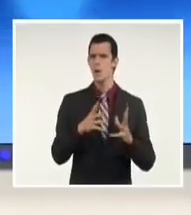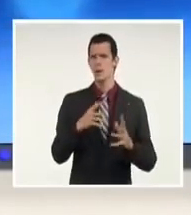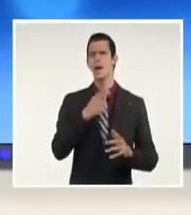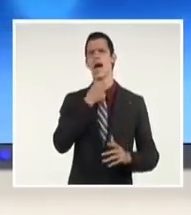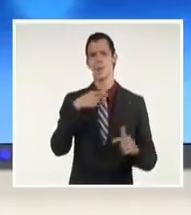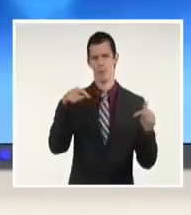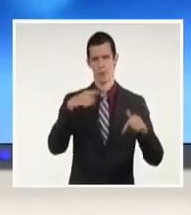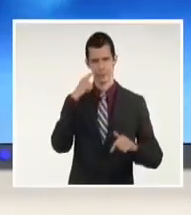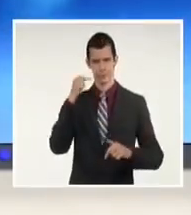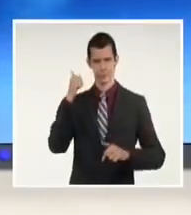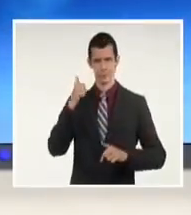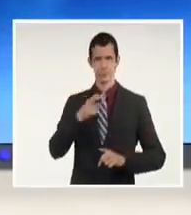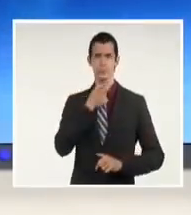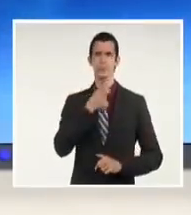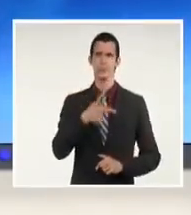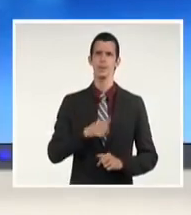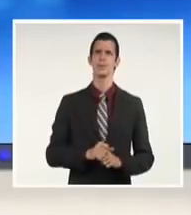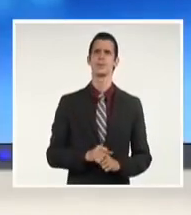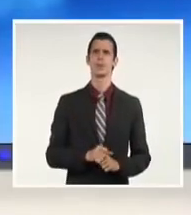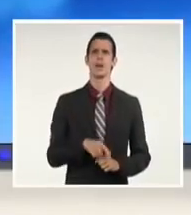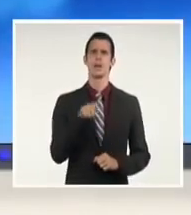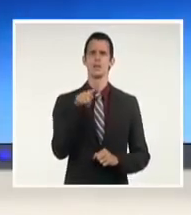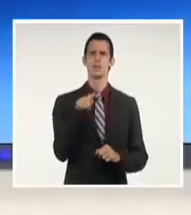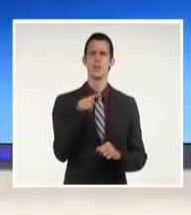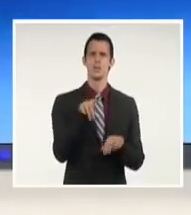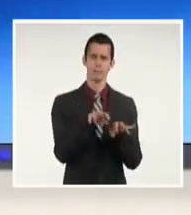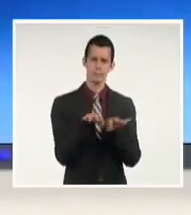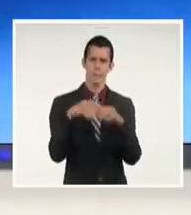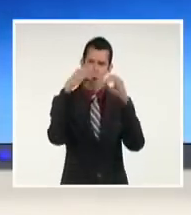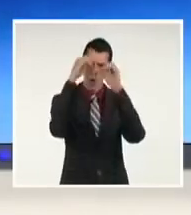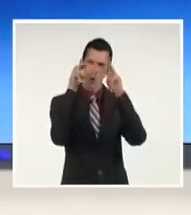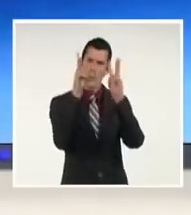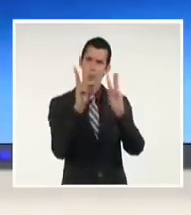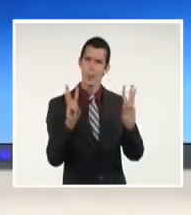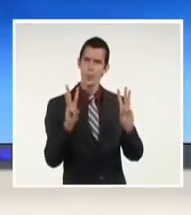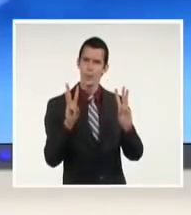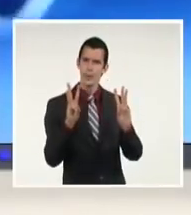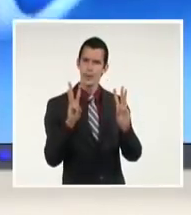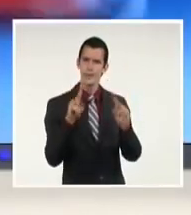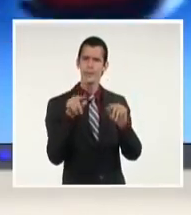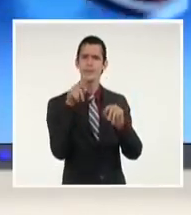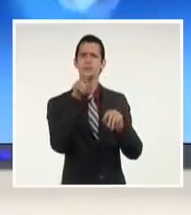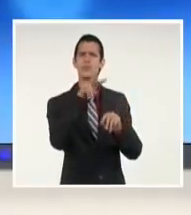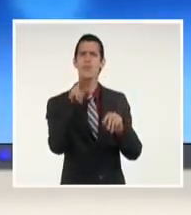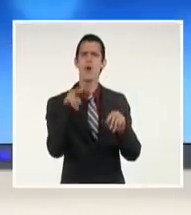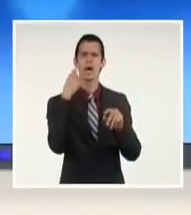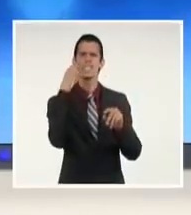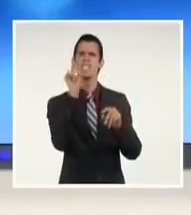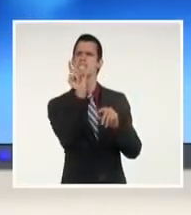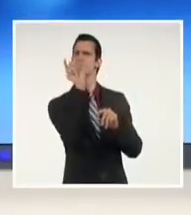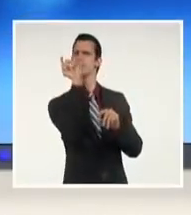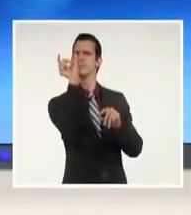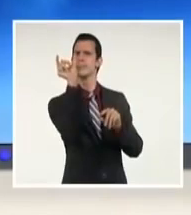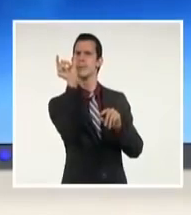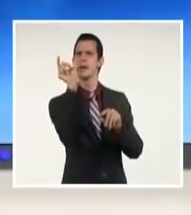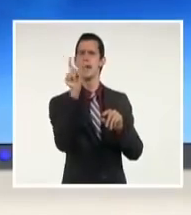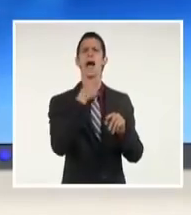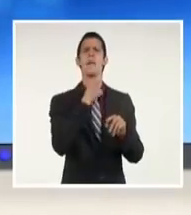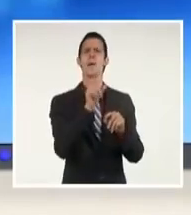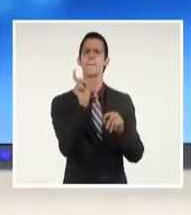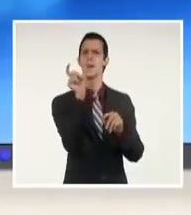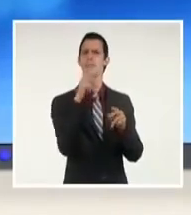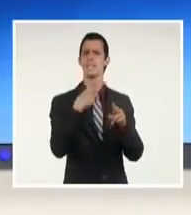usuario realice en Google que incluya la palabra protesta, los motores de búsqueda lo dirigen a Cuba. Por supuesto que las primeras sugerencias de